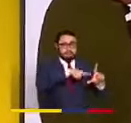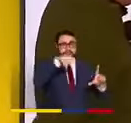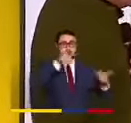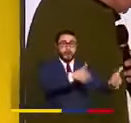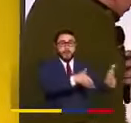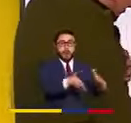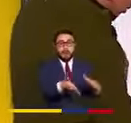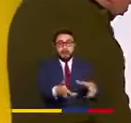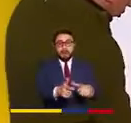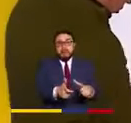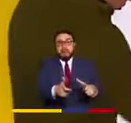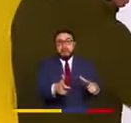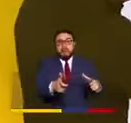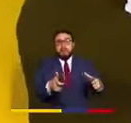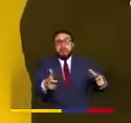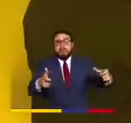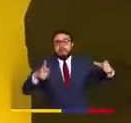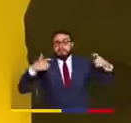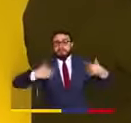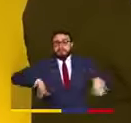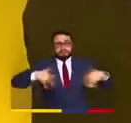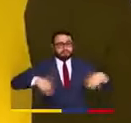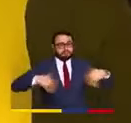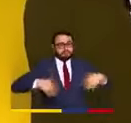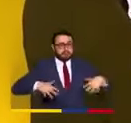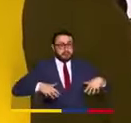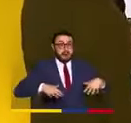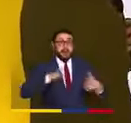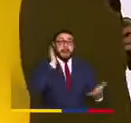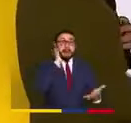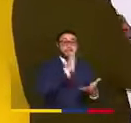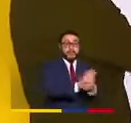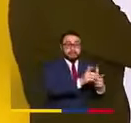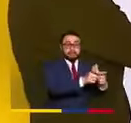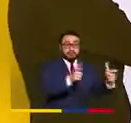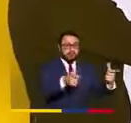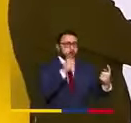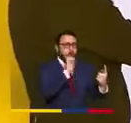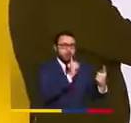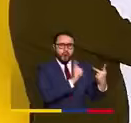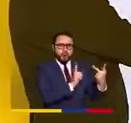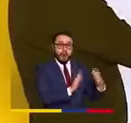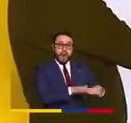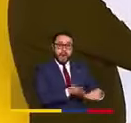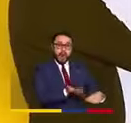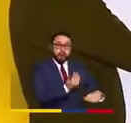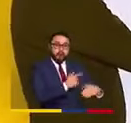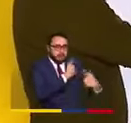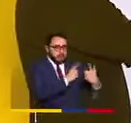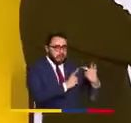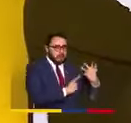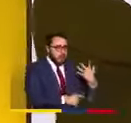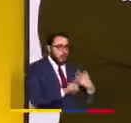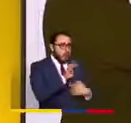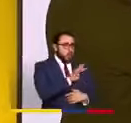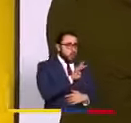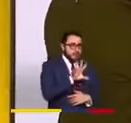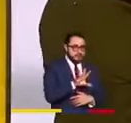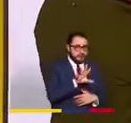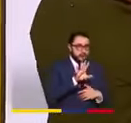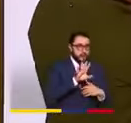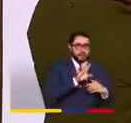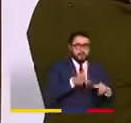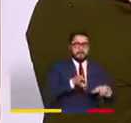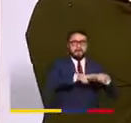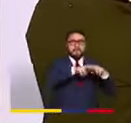en términos de casos y en términos de razón, de 45-80 a